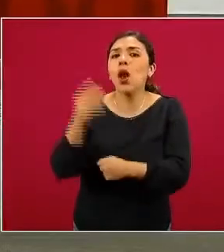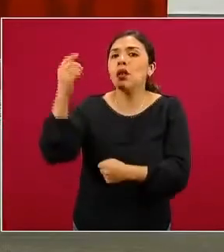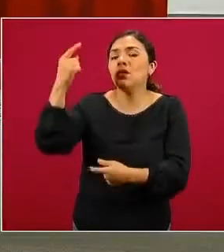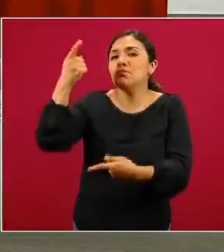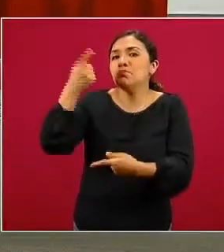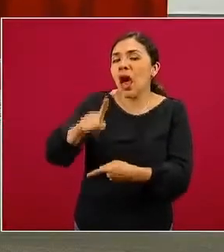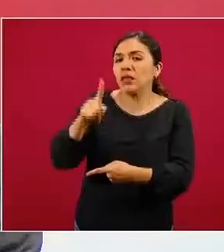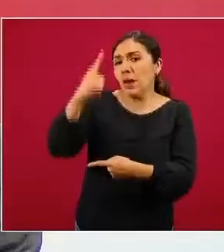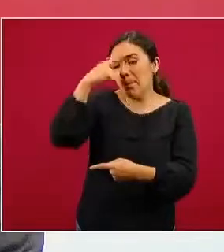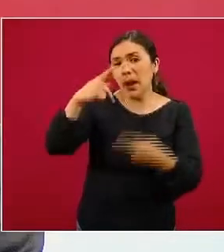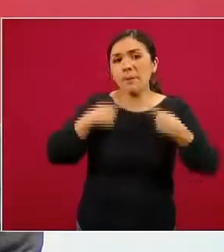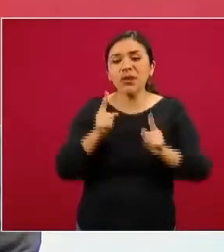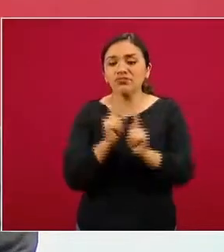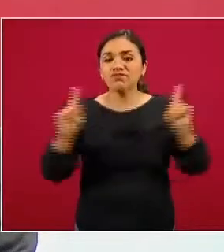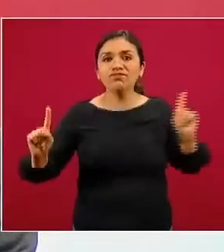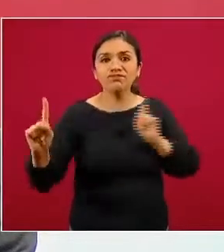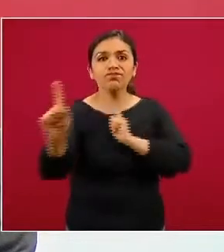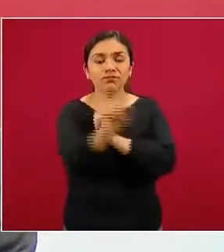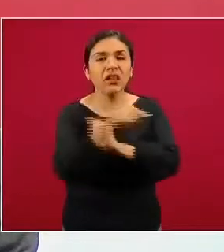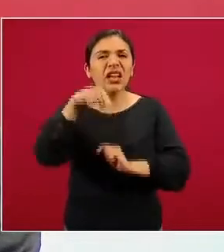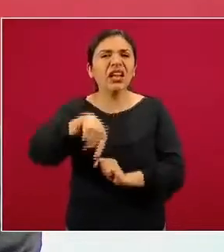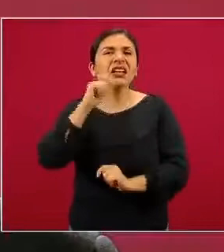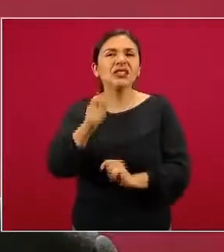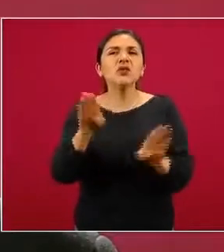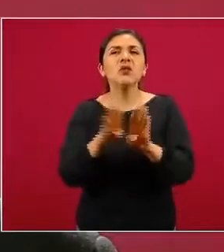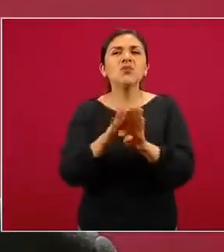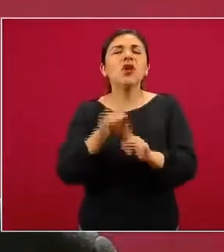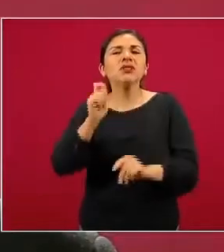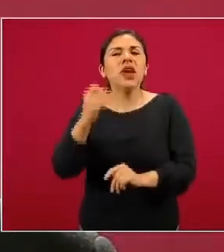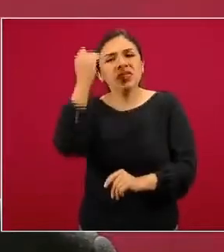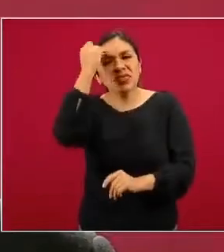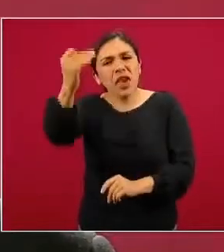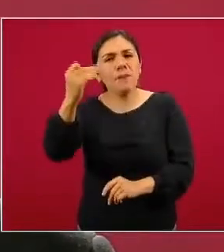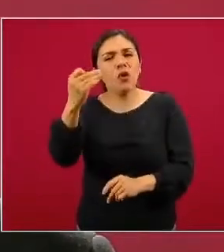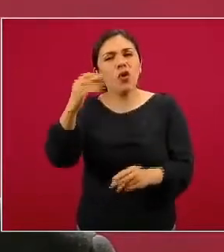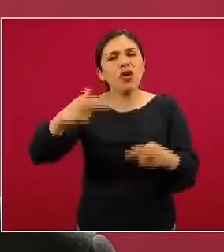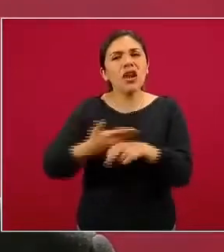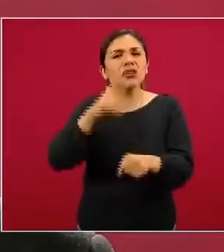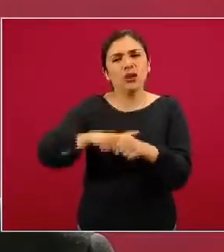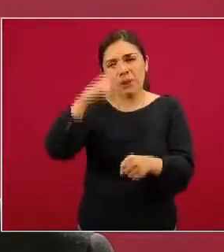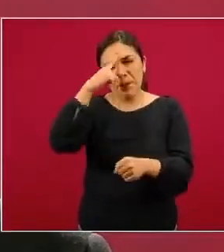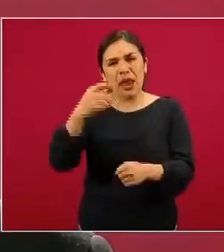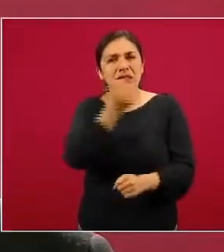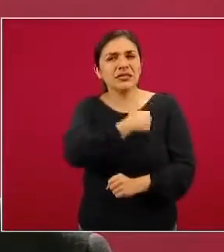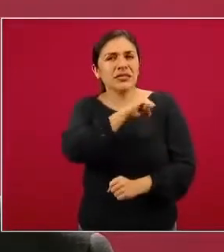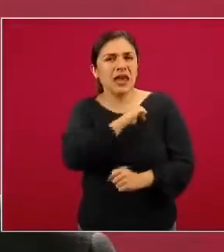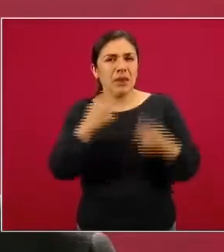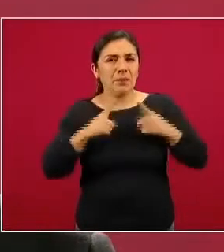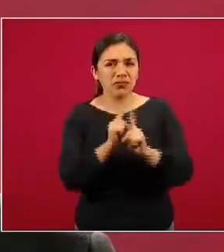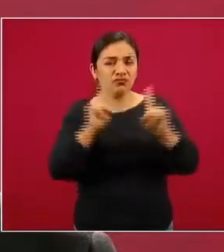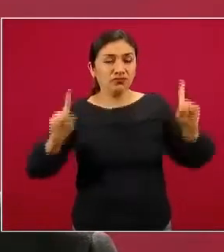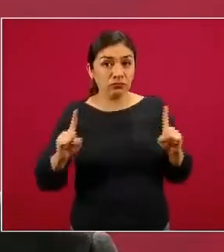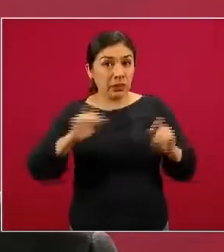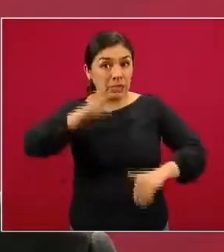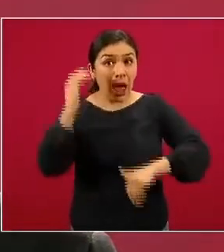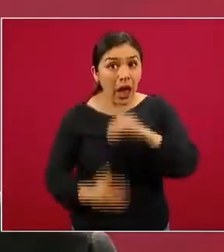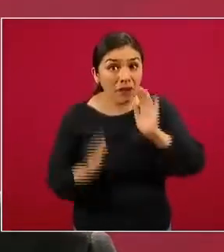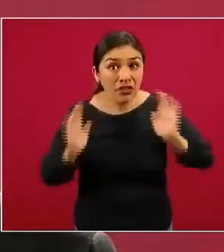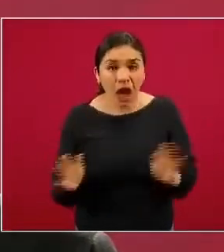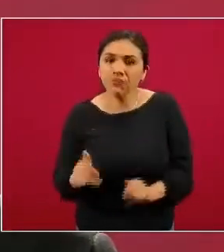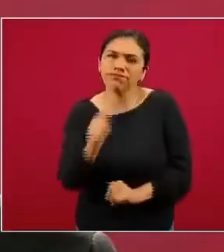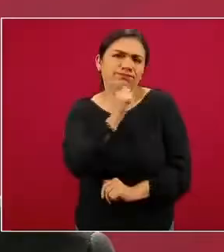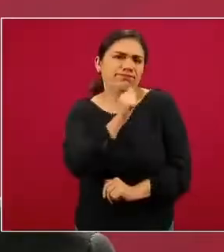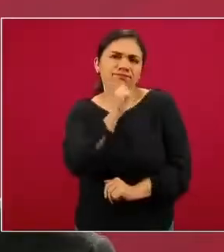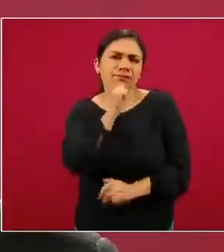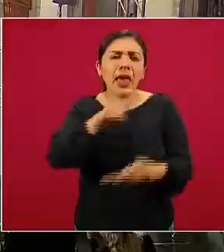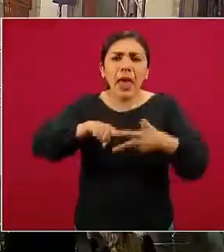medidas de distanciamiento social, lo que en México le llamamos la Jornada Nacional de Sana Distancia, que no se ha acabado,